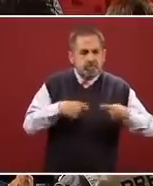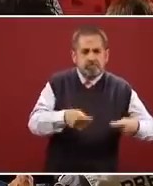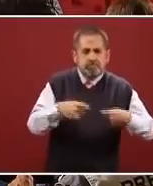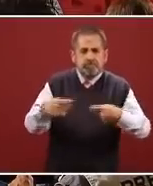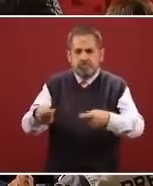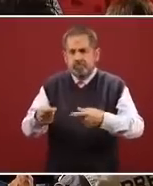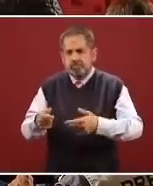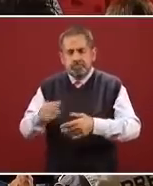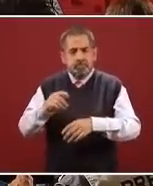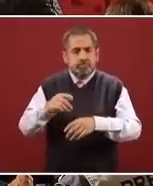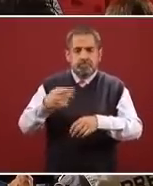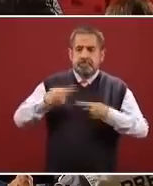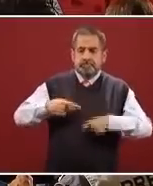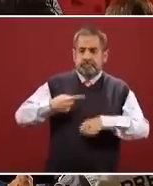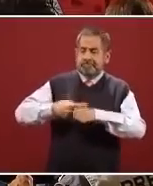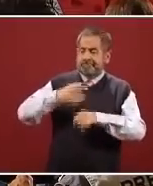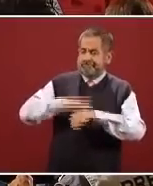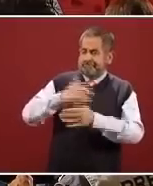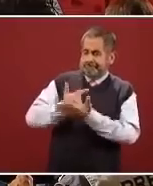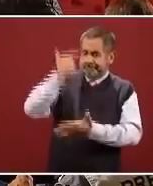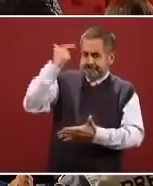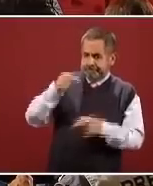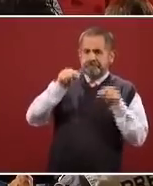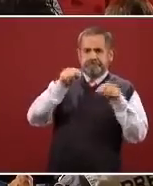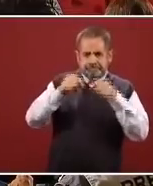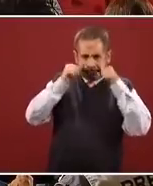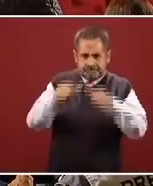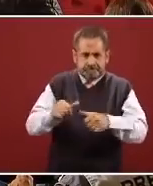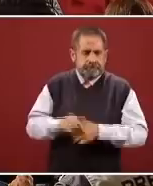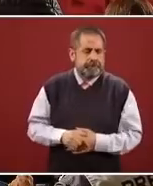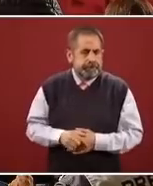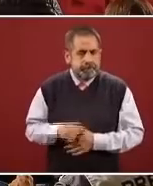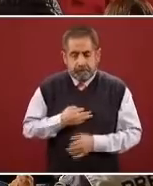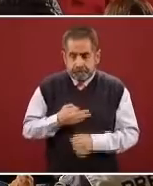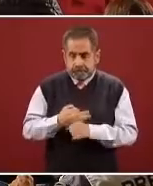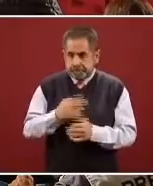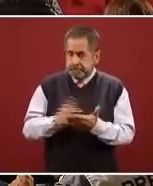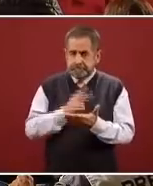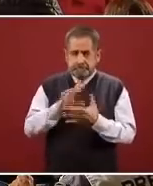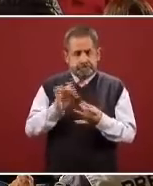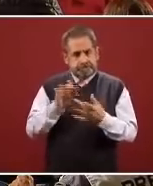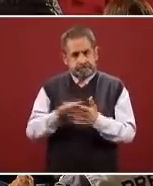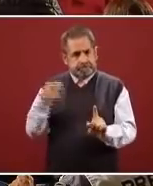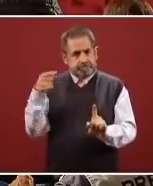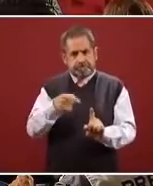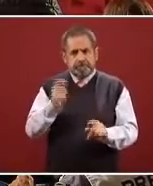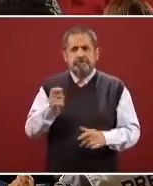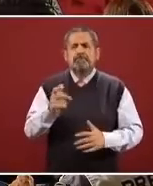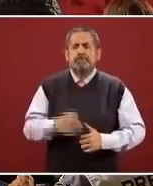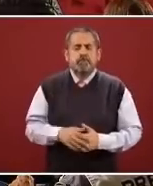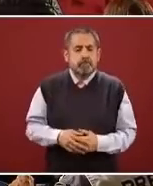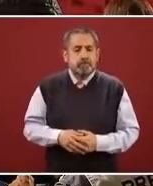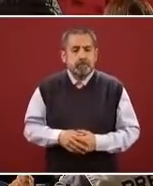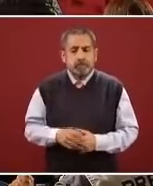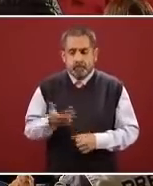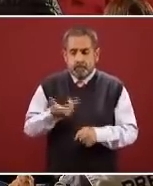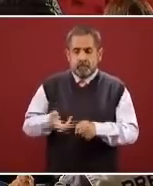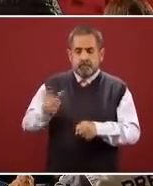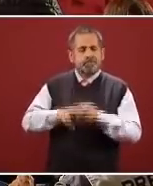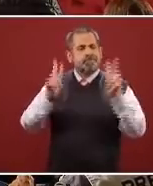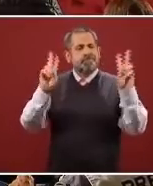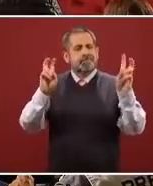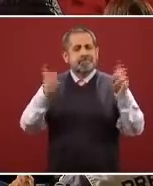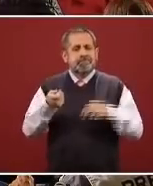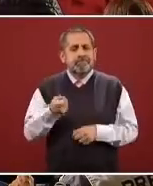pacientes graves. Yo voy a aprovechar aquí para insistir en el punto. Los hospitales de tercer nivel